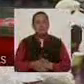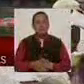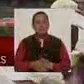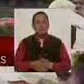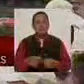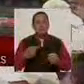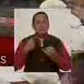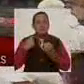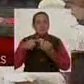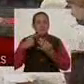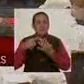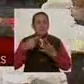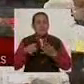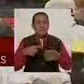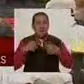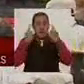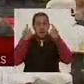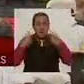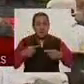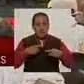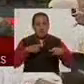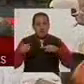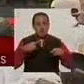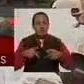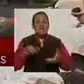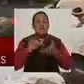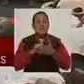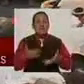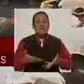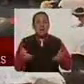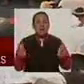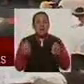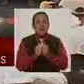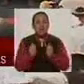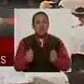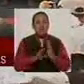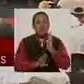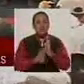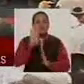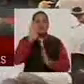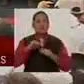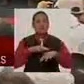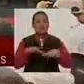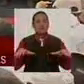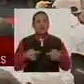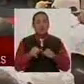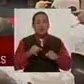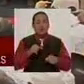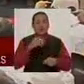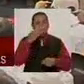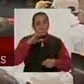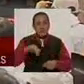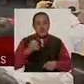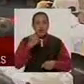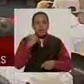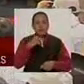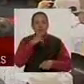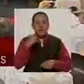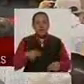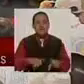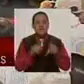aquellas estrategias que van de la mano con un desarrollo de nuestros niños y niñas. El Programa